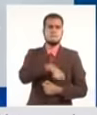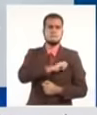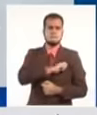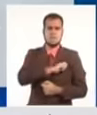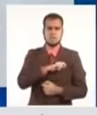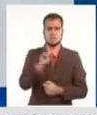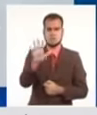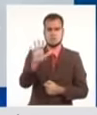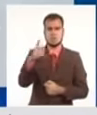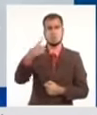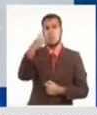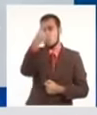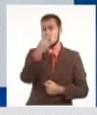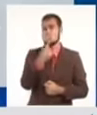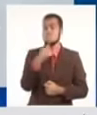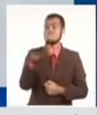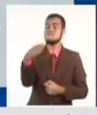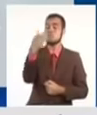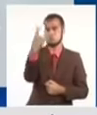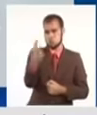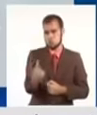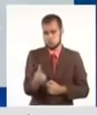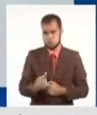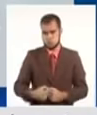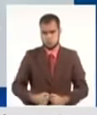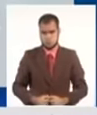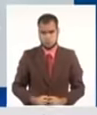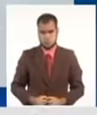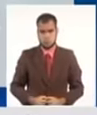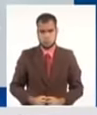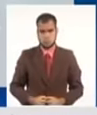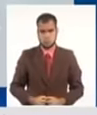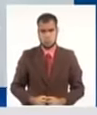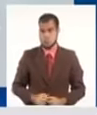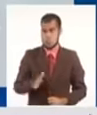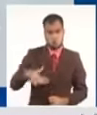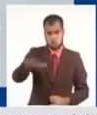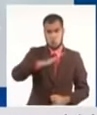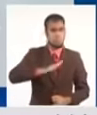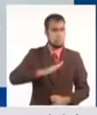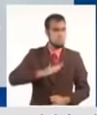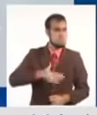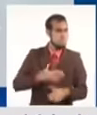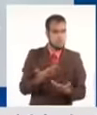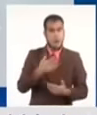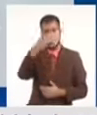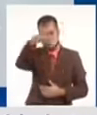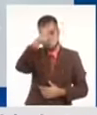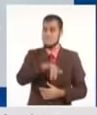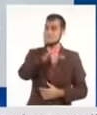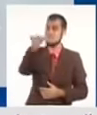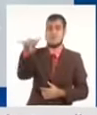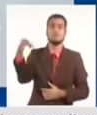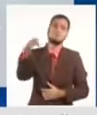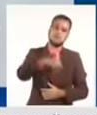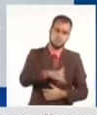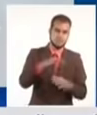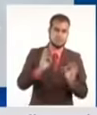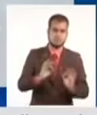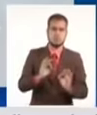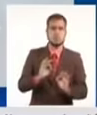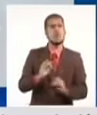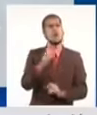y Francia 1 cada uno. Todos viajeros cubanos, excepto 5 turistas canadienses,